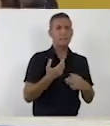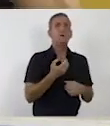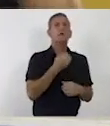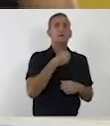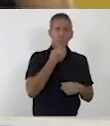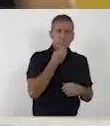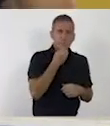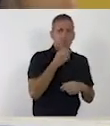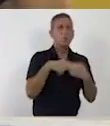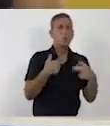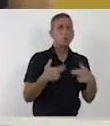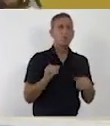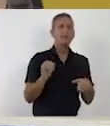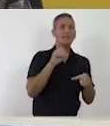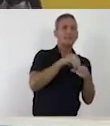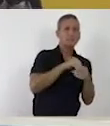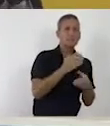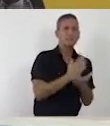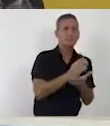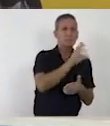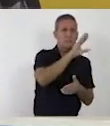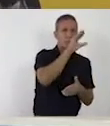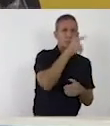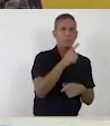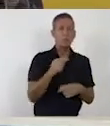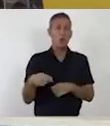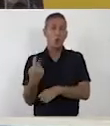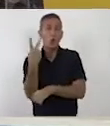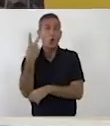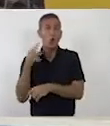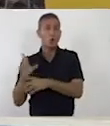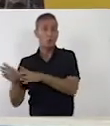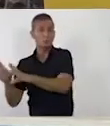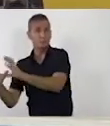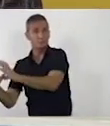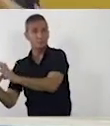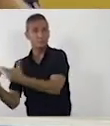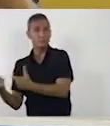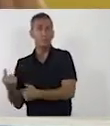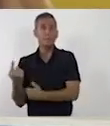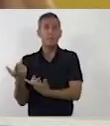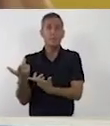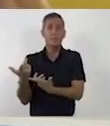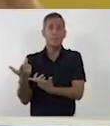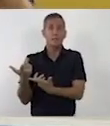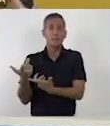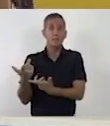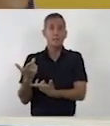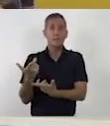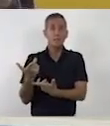a realizar cuando logremos incorporarnos a la escuela. Y un segundo momento donde le vamos a dar, por parte de